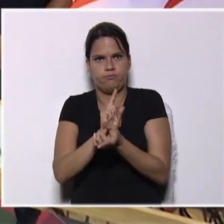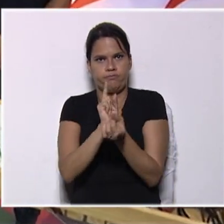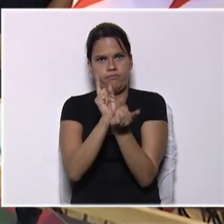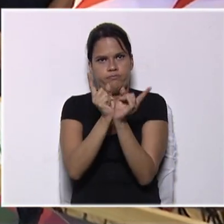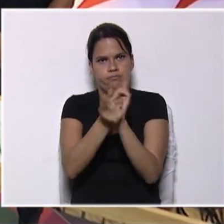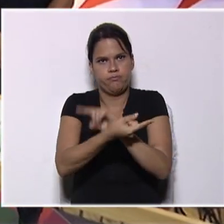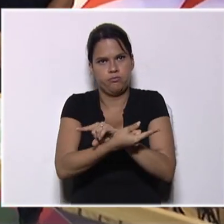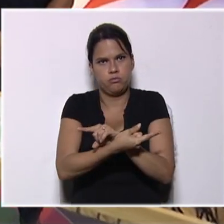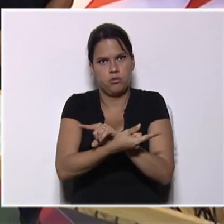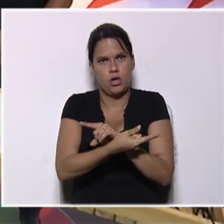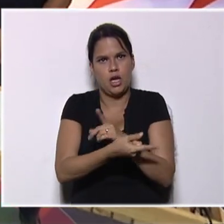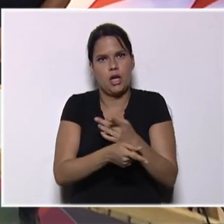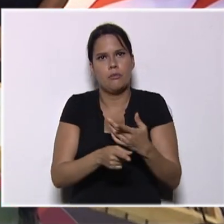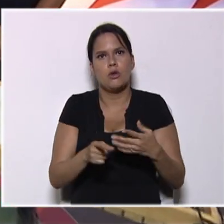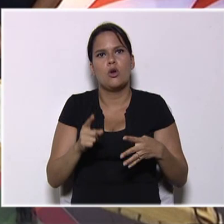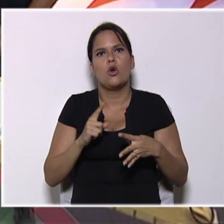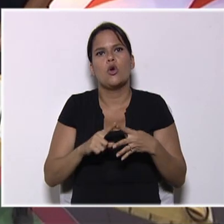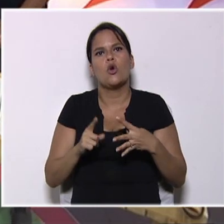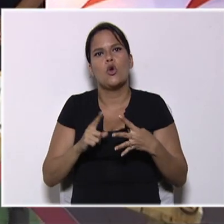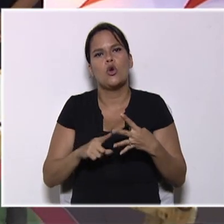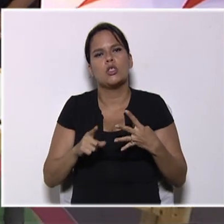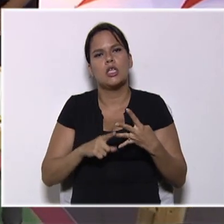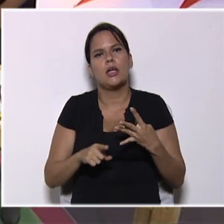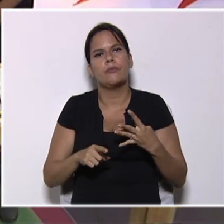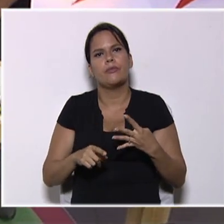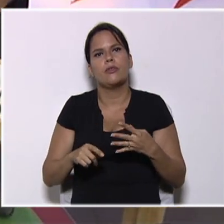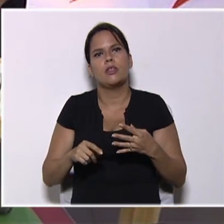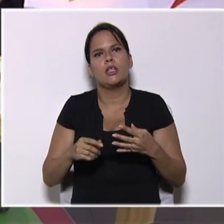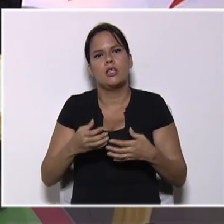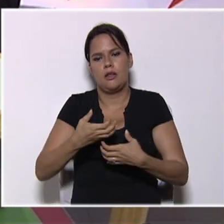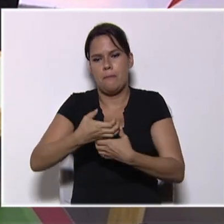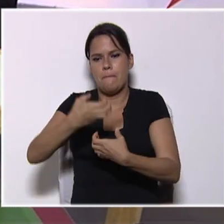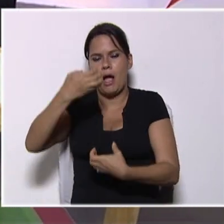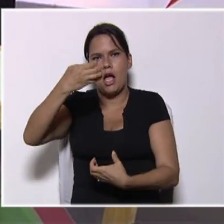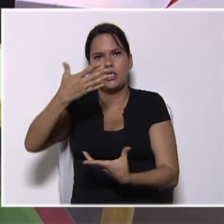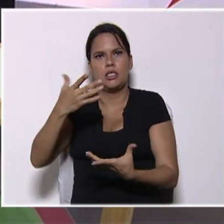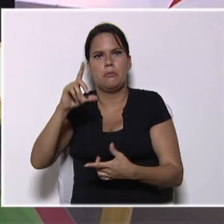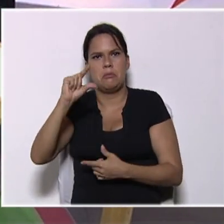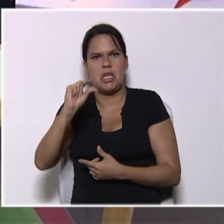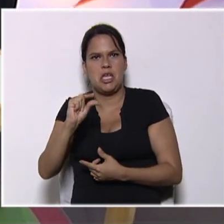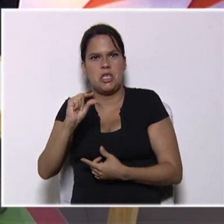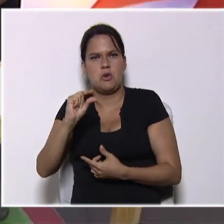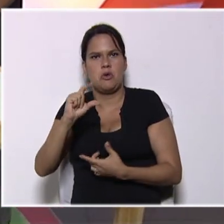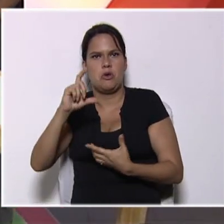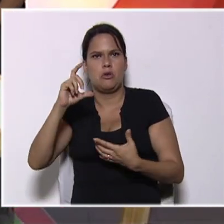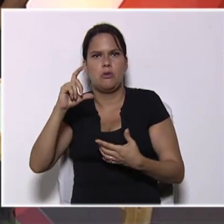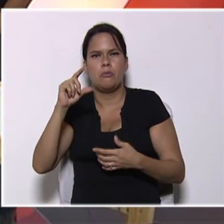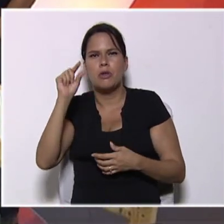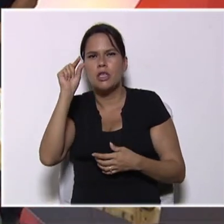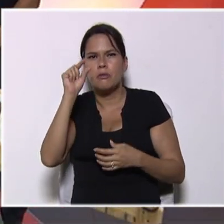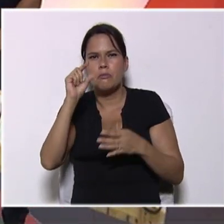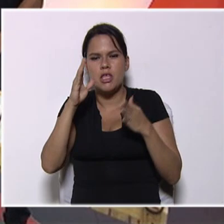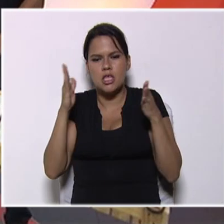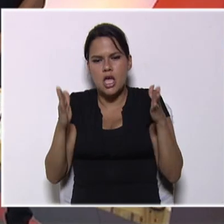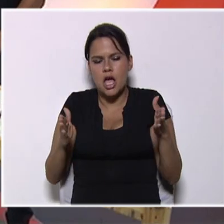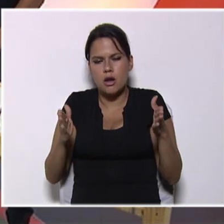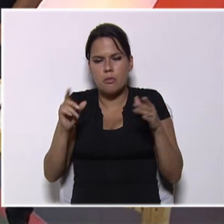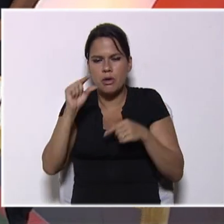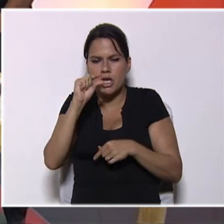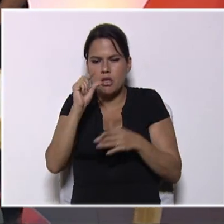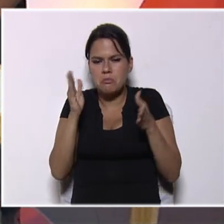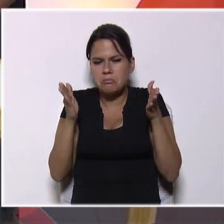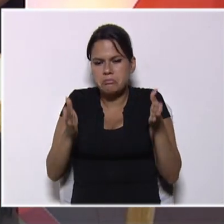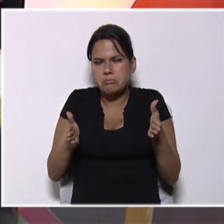transformo materiales hechos de plástico, ya sean envases pequeños, medianos, pero no grandes, más que todo